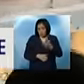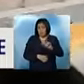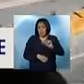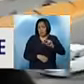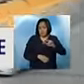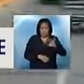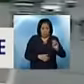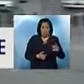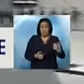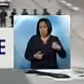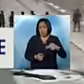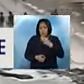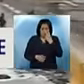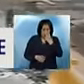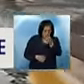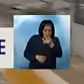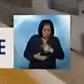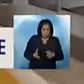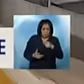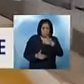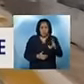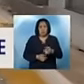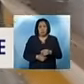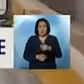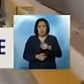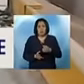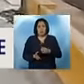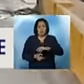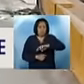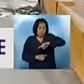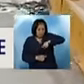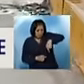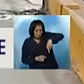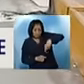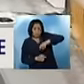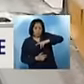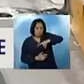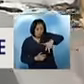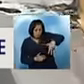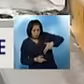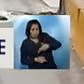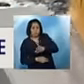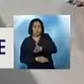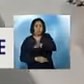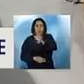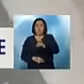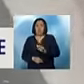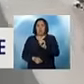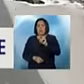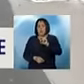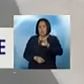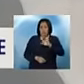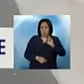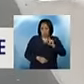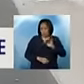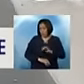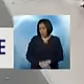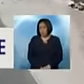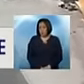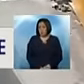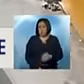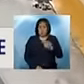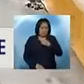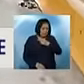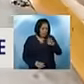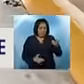porque la vía en la que nosotros vemos que los vehículos están circulando en contra y están dando media vuelta es la vía que va con dirección hacia Ancón, Santa Rosa, y que en